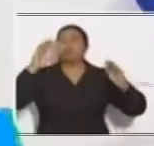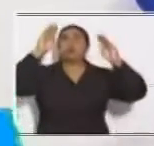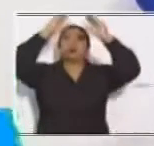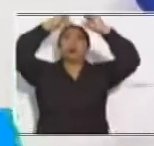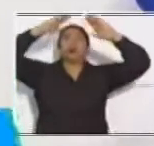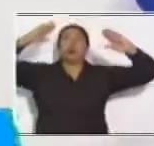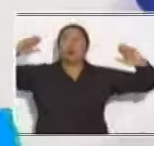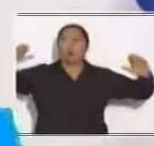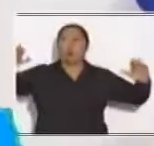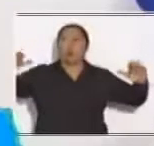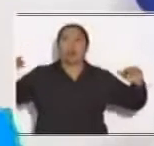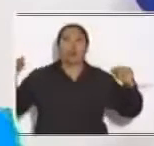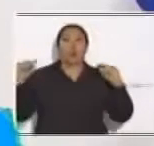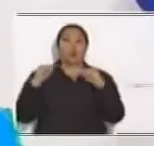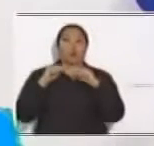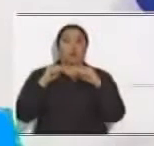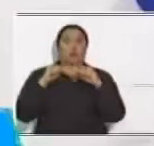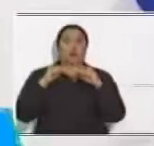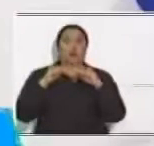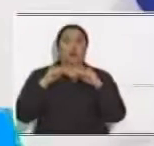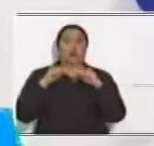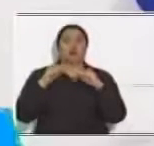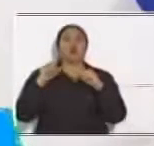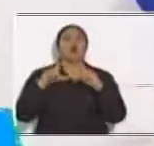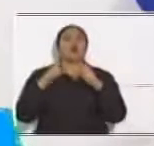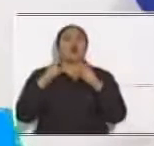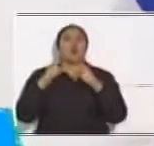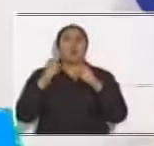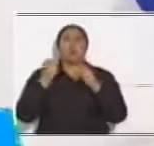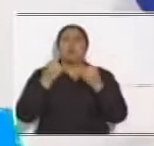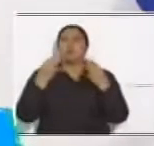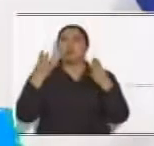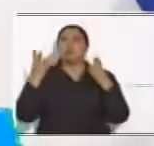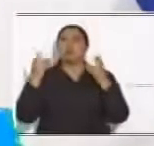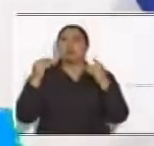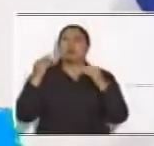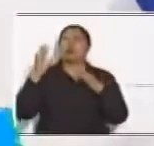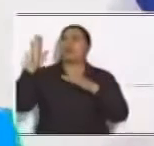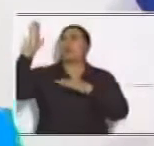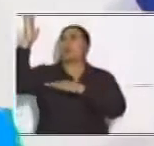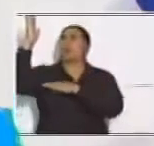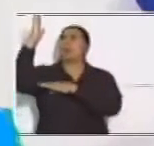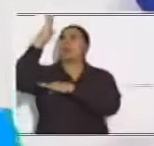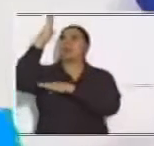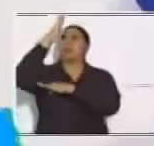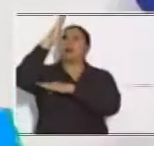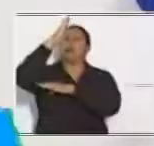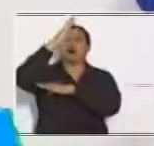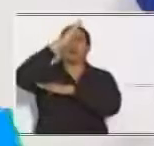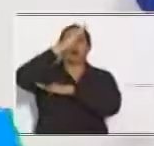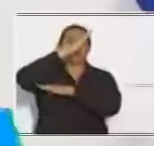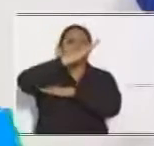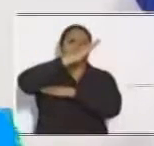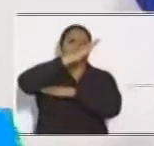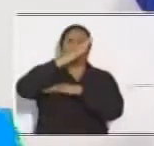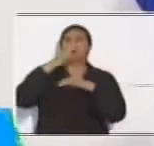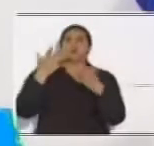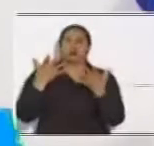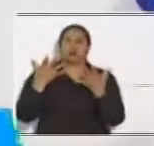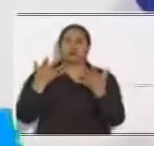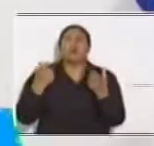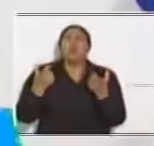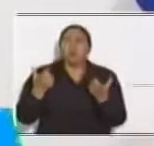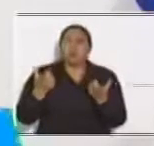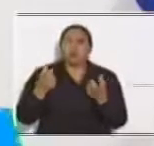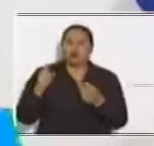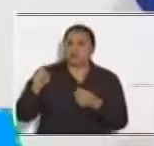miraban la inclinación que debía tener esa pirámide, pero ellos no decían ángulo. La palabra ángulo es muy actual, ¿sí?